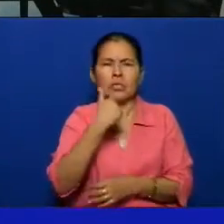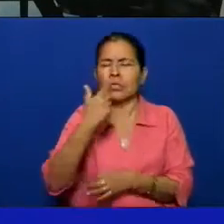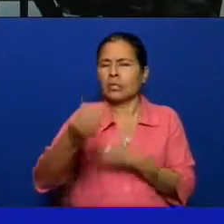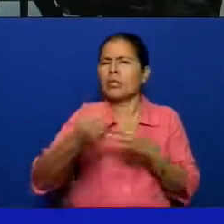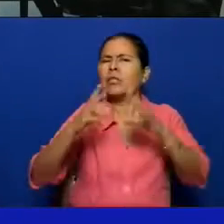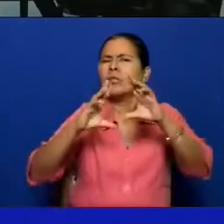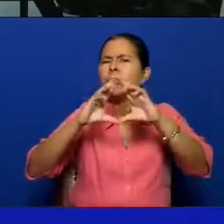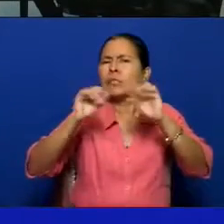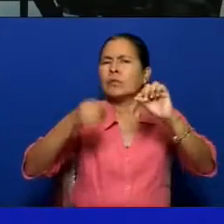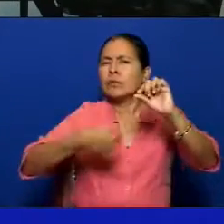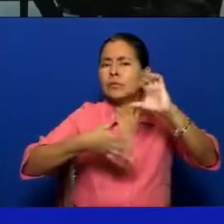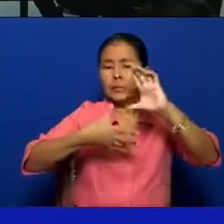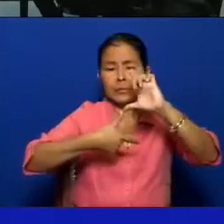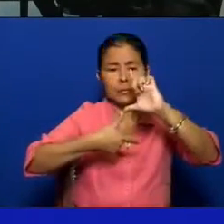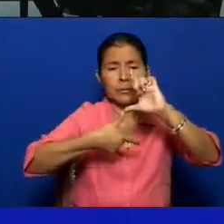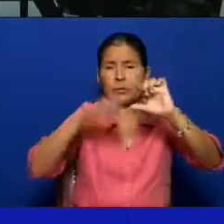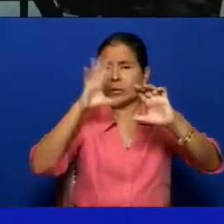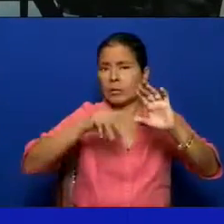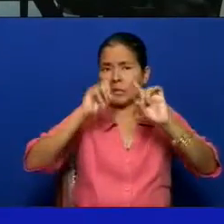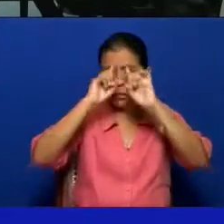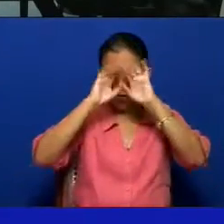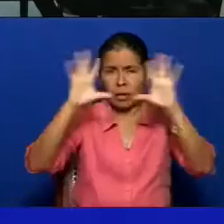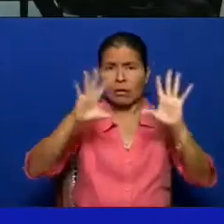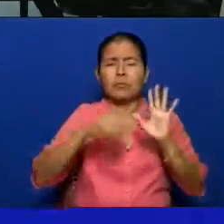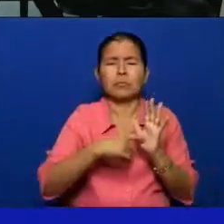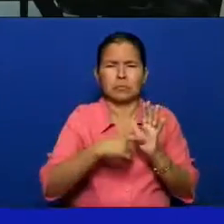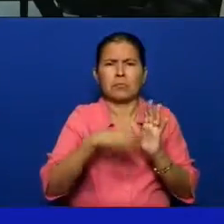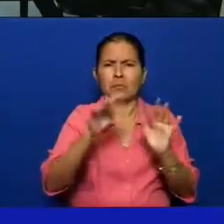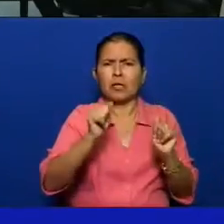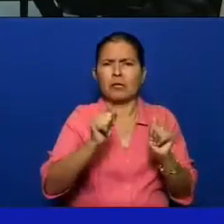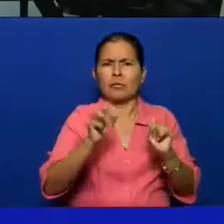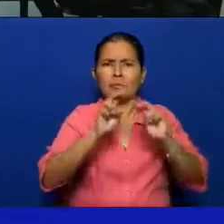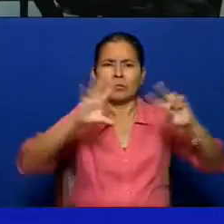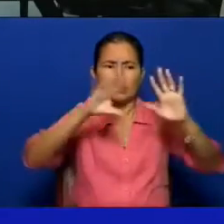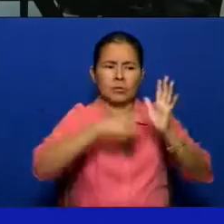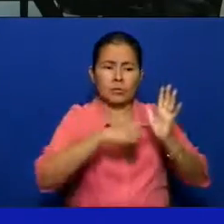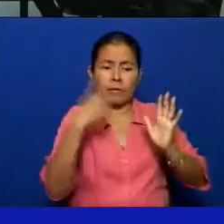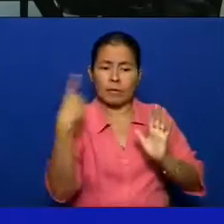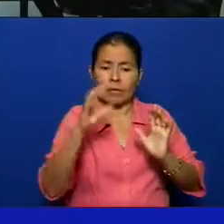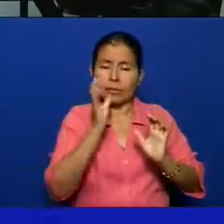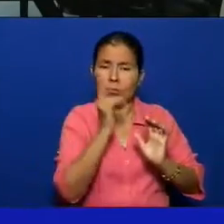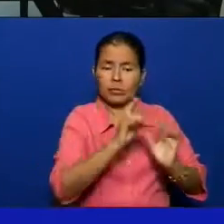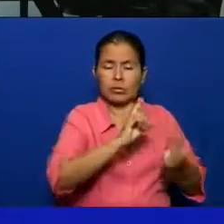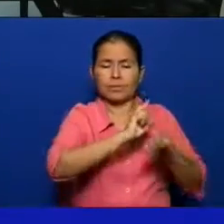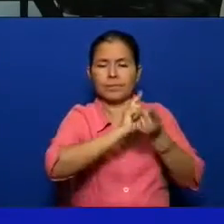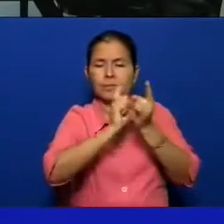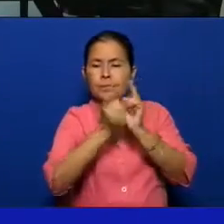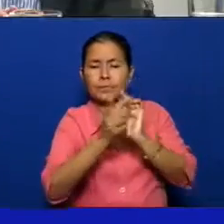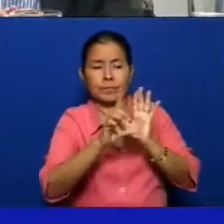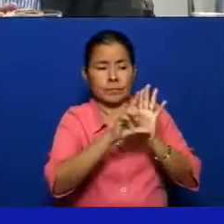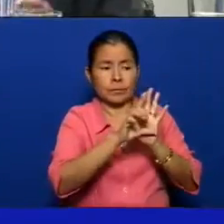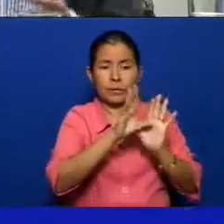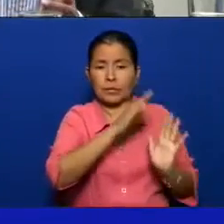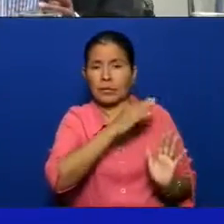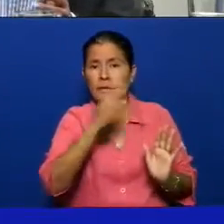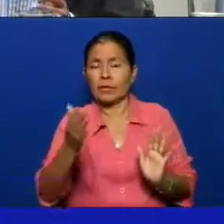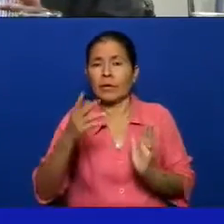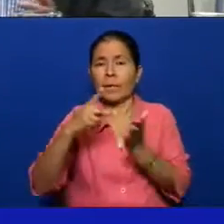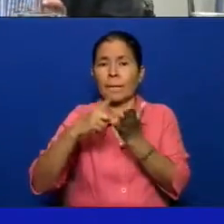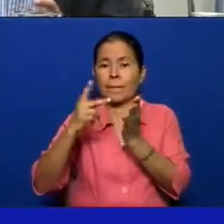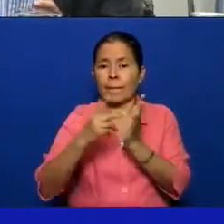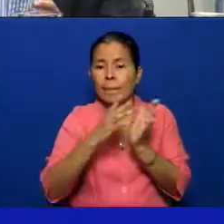tiene perfectamente traducida la convención a su marco legal, como lo ha señalado, digamos,